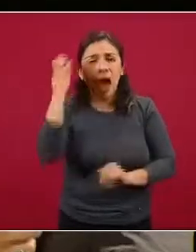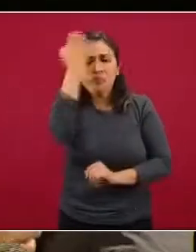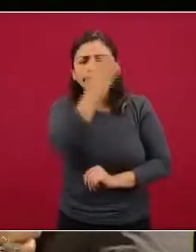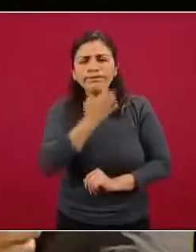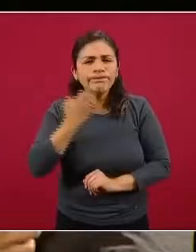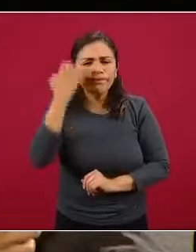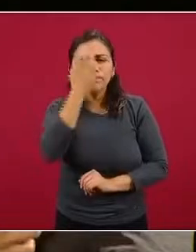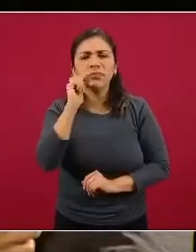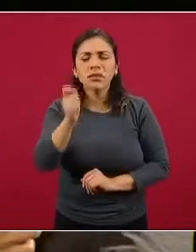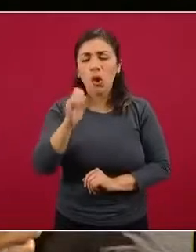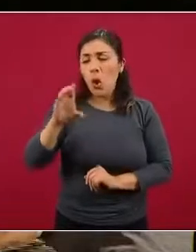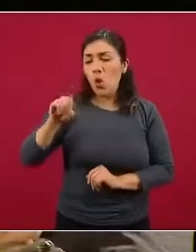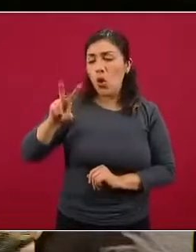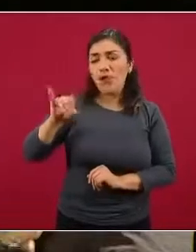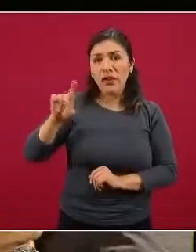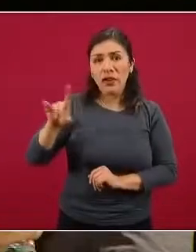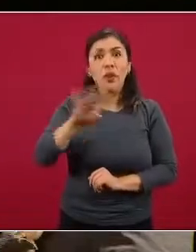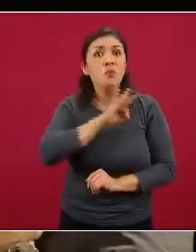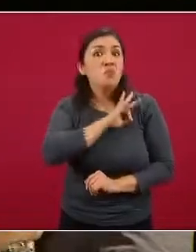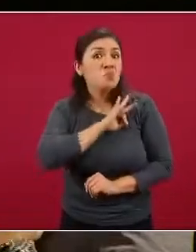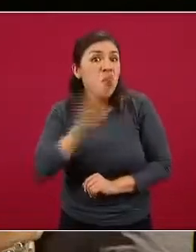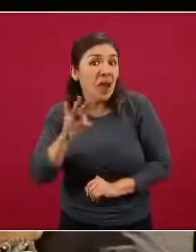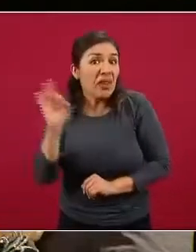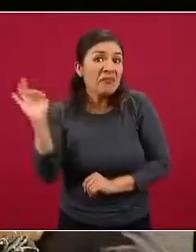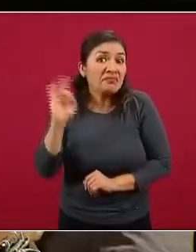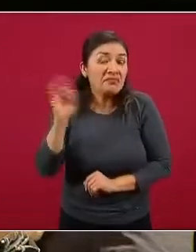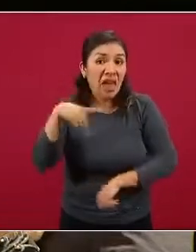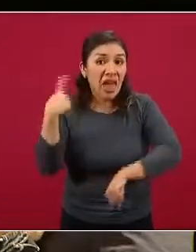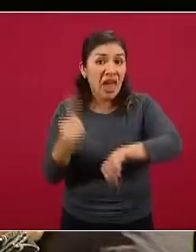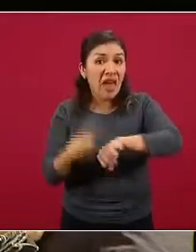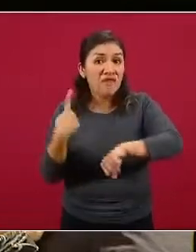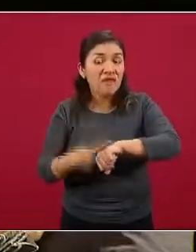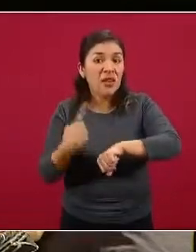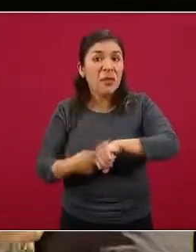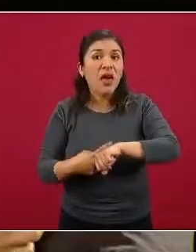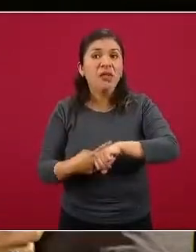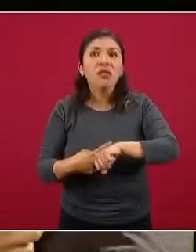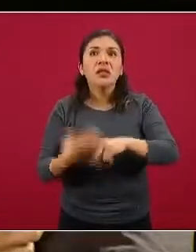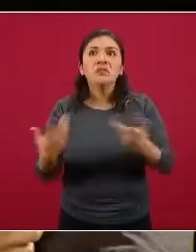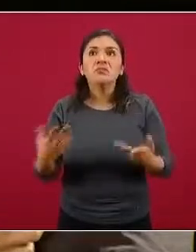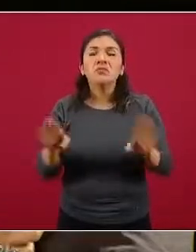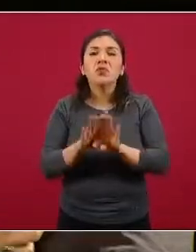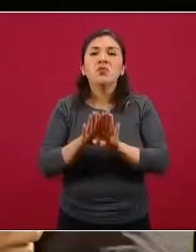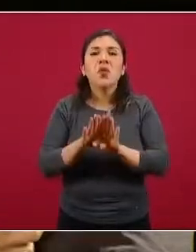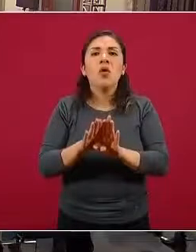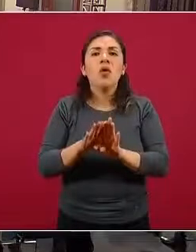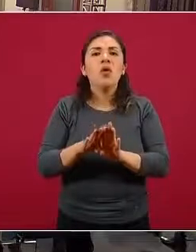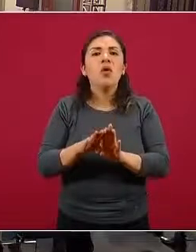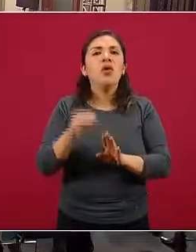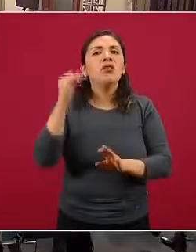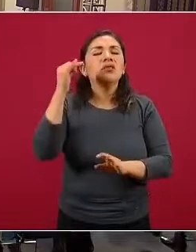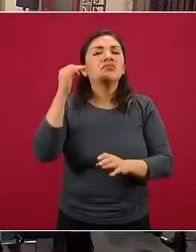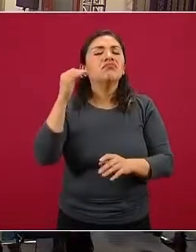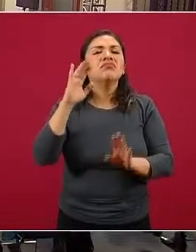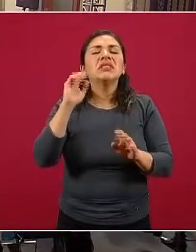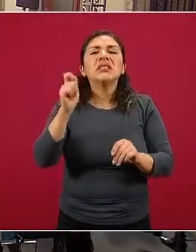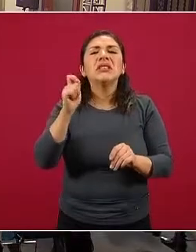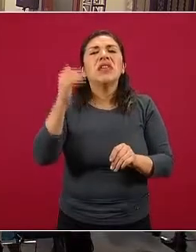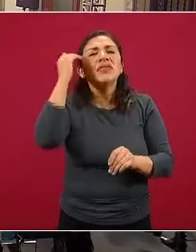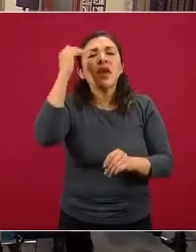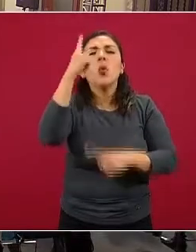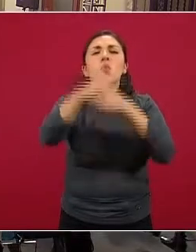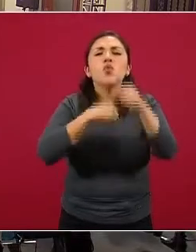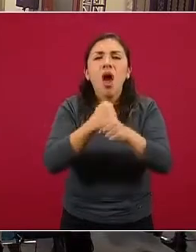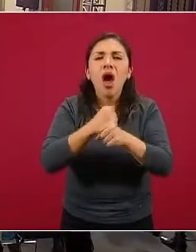que el COVID puede ser una enfermedad, llamémosle estacional o hasta endémica. En este